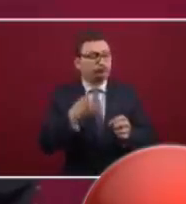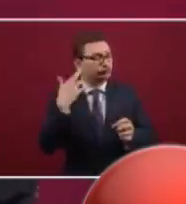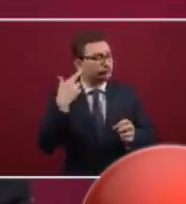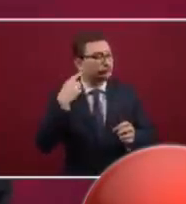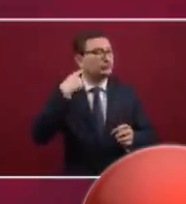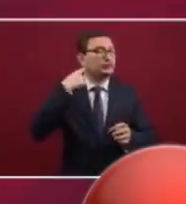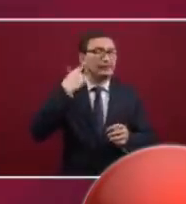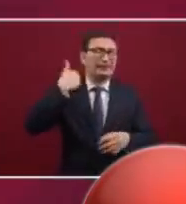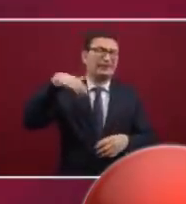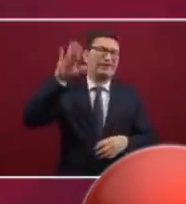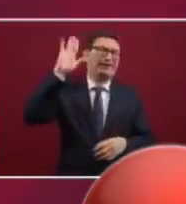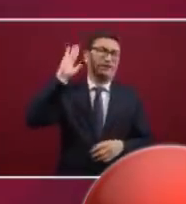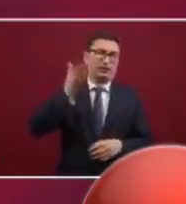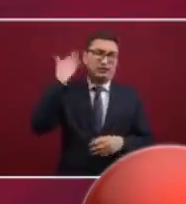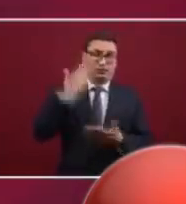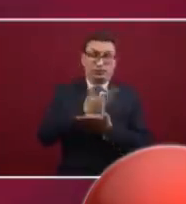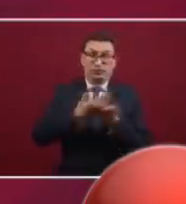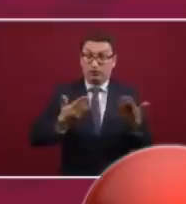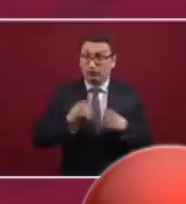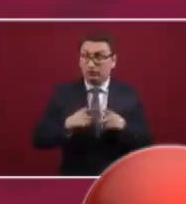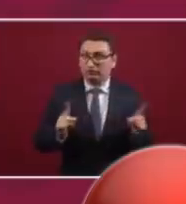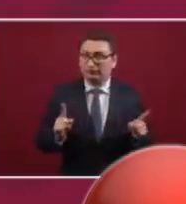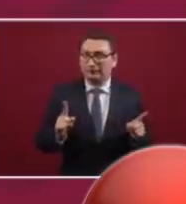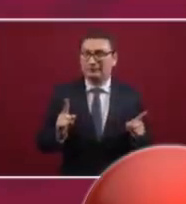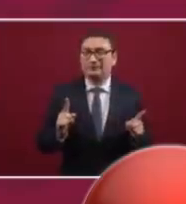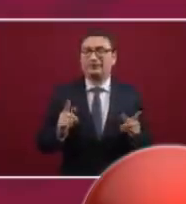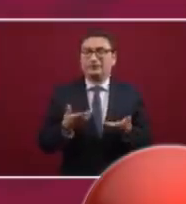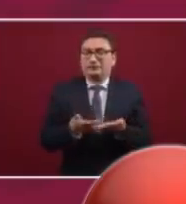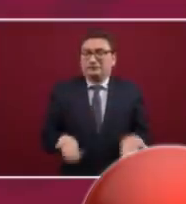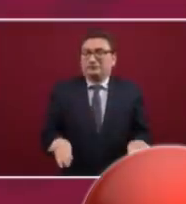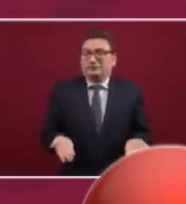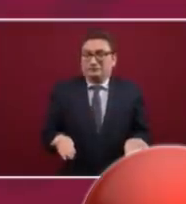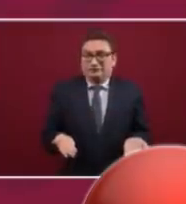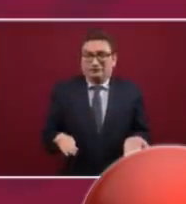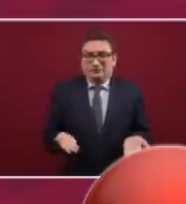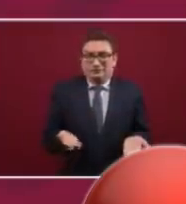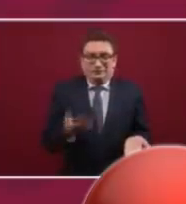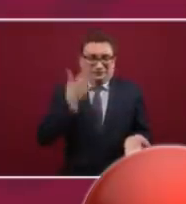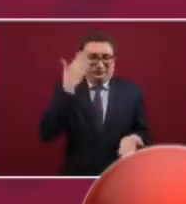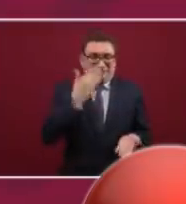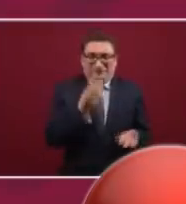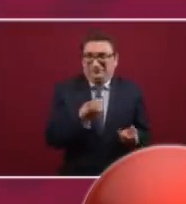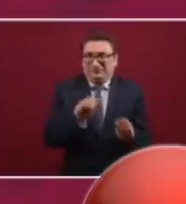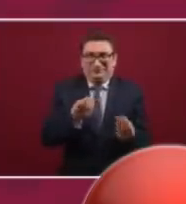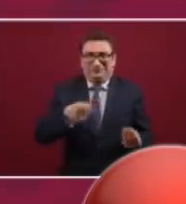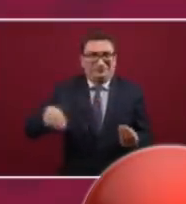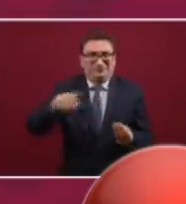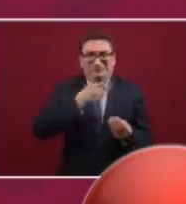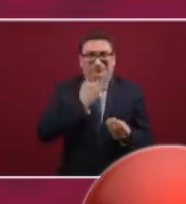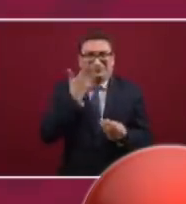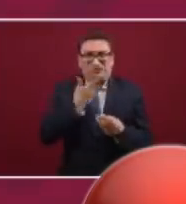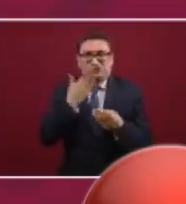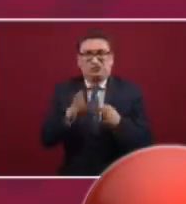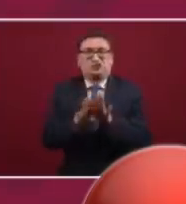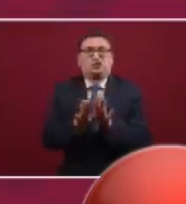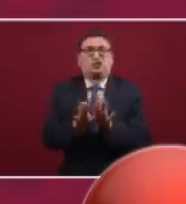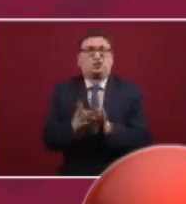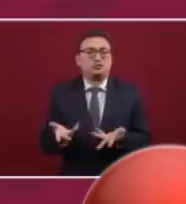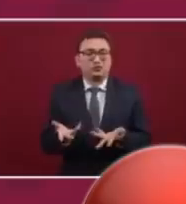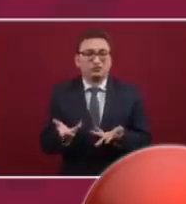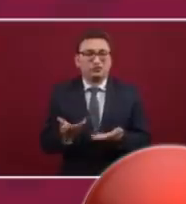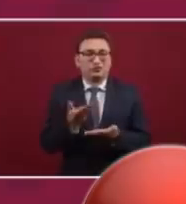Pero ahora, ¿sí?, en muchos casos todo es